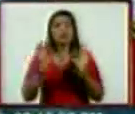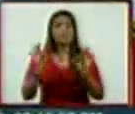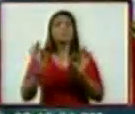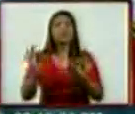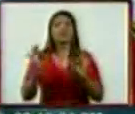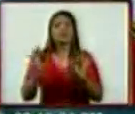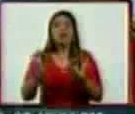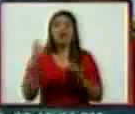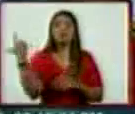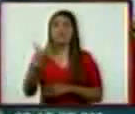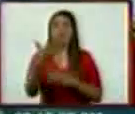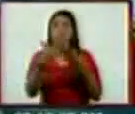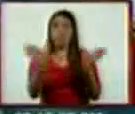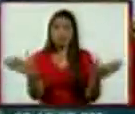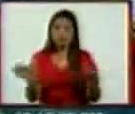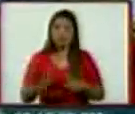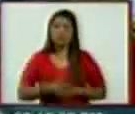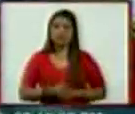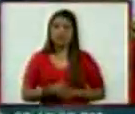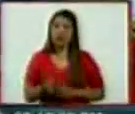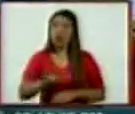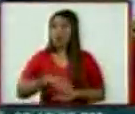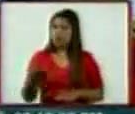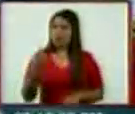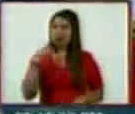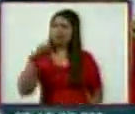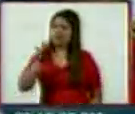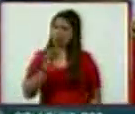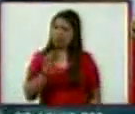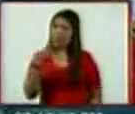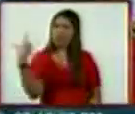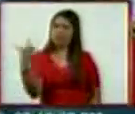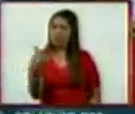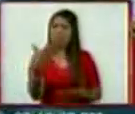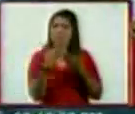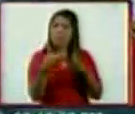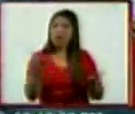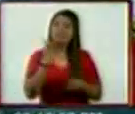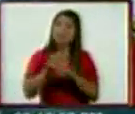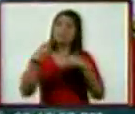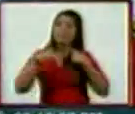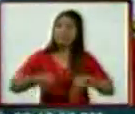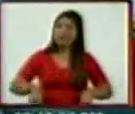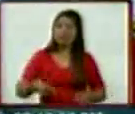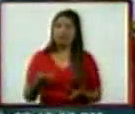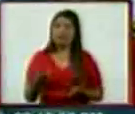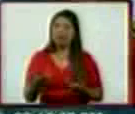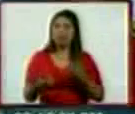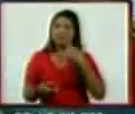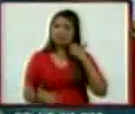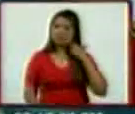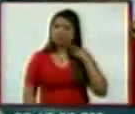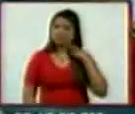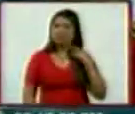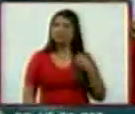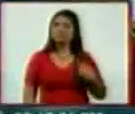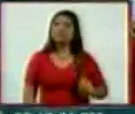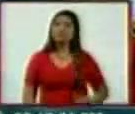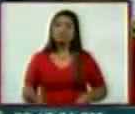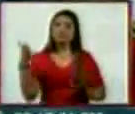al transporte público, porque se entiende que el transporte público debe perder el mínimo tiempo en el tema del